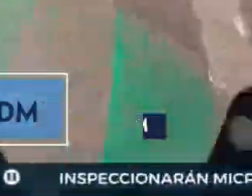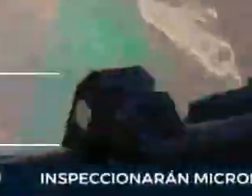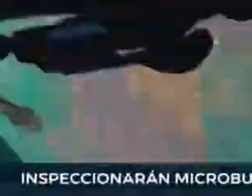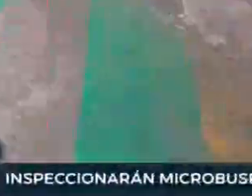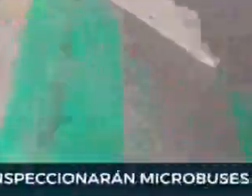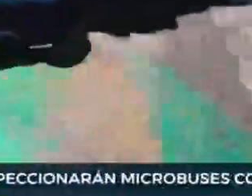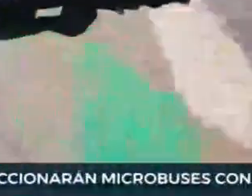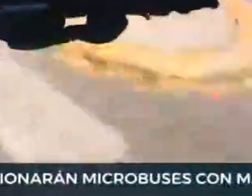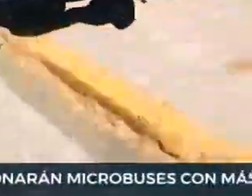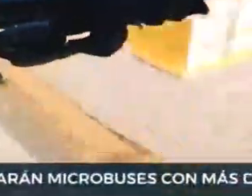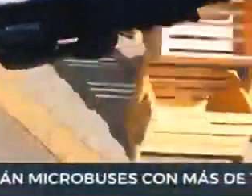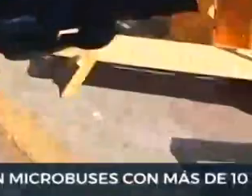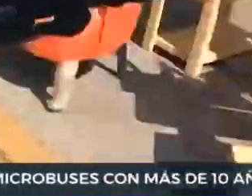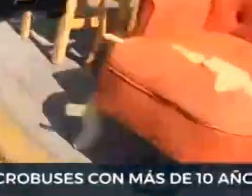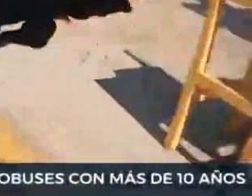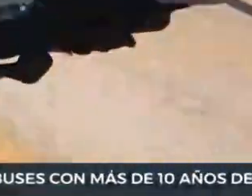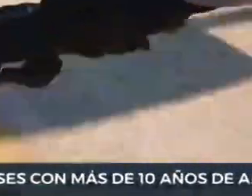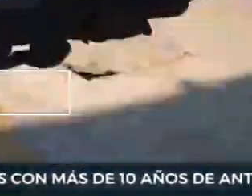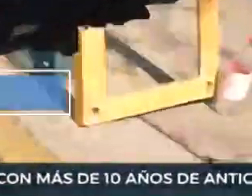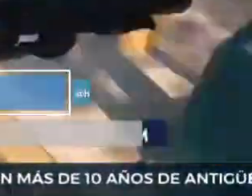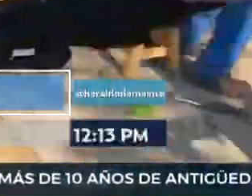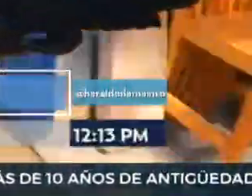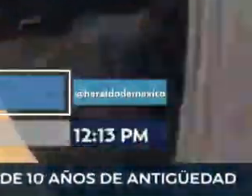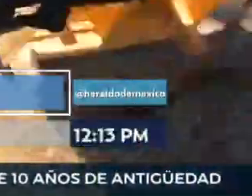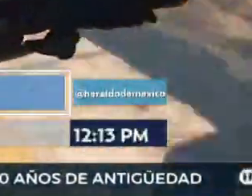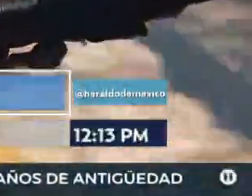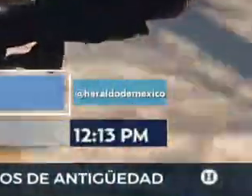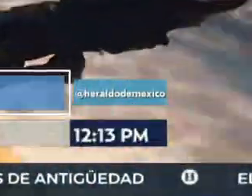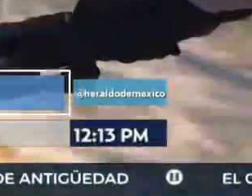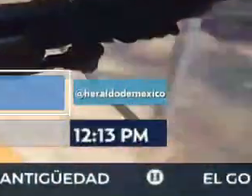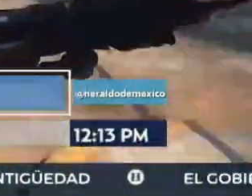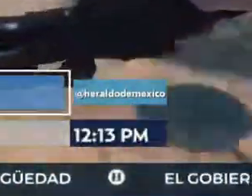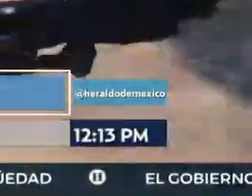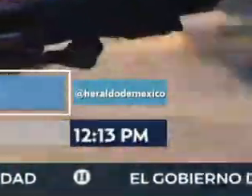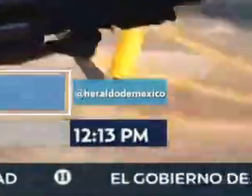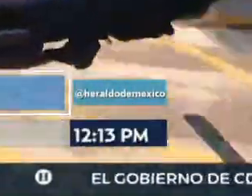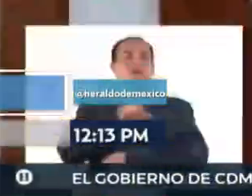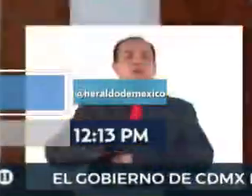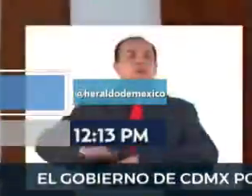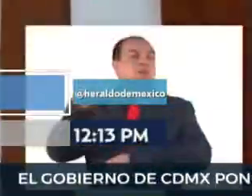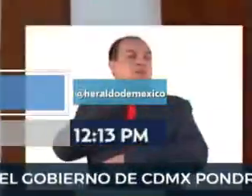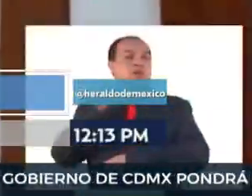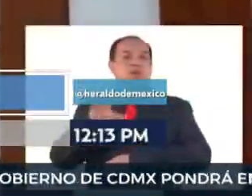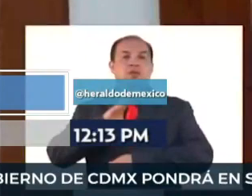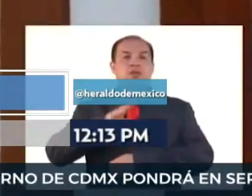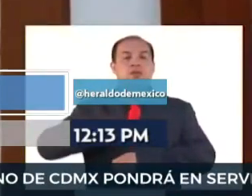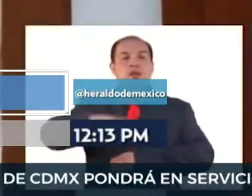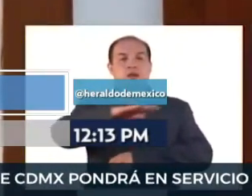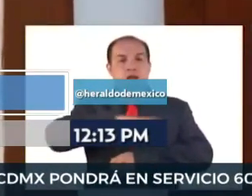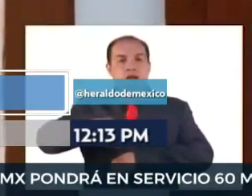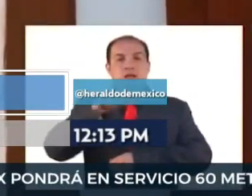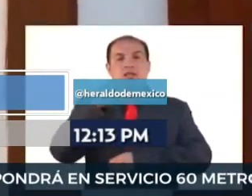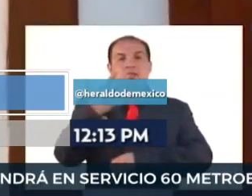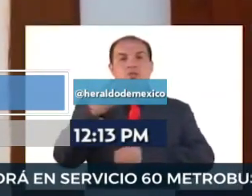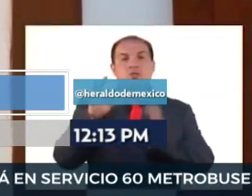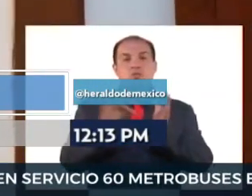que había mucha ocupación de ciclistas y que en realidad no había una afectación vehicular a Avenida Camarones. Es una ciclovía de 5.78 kilómetros